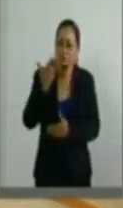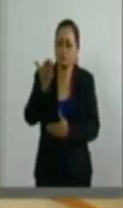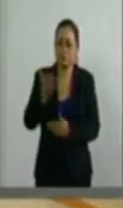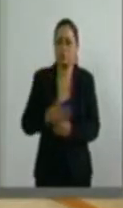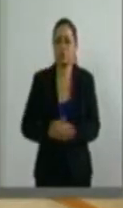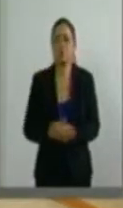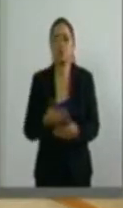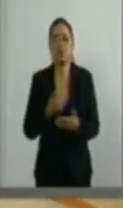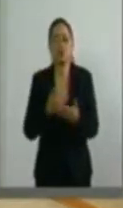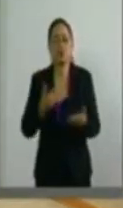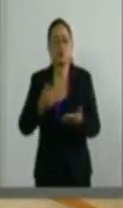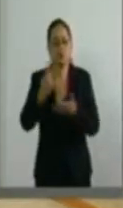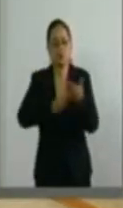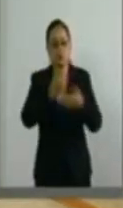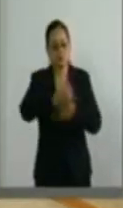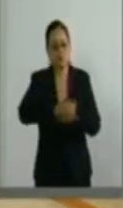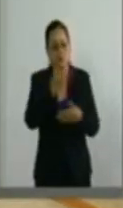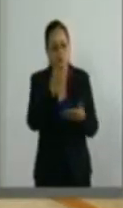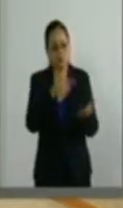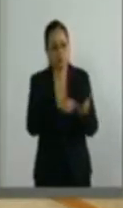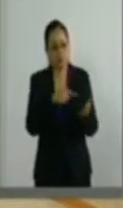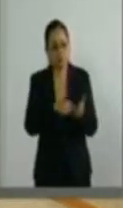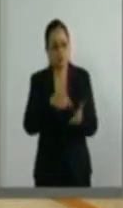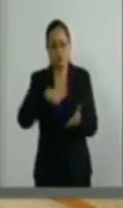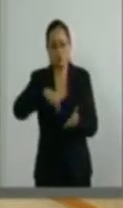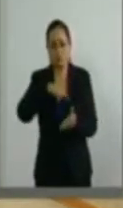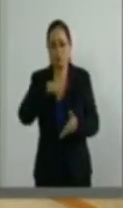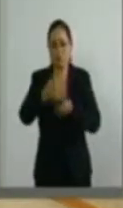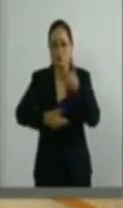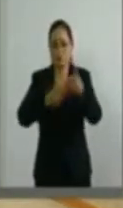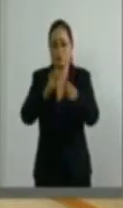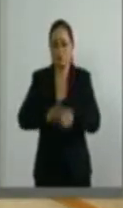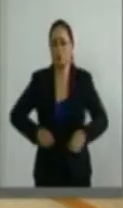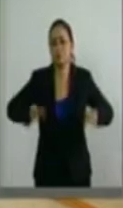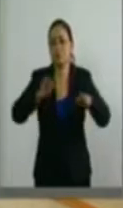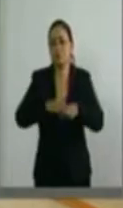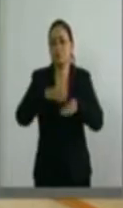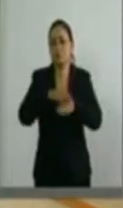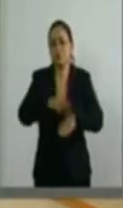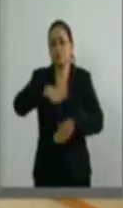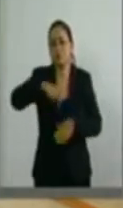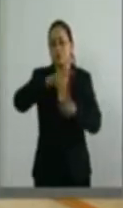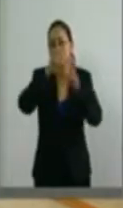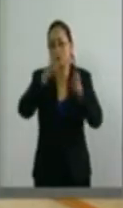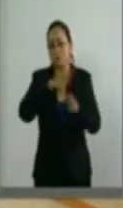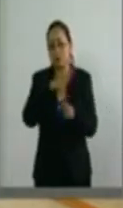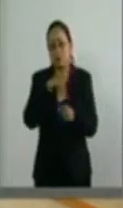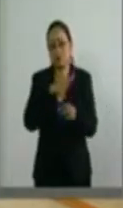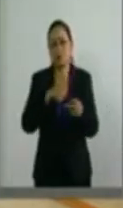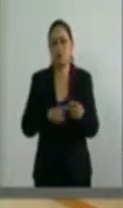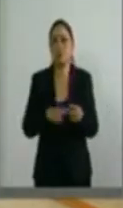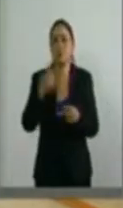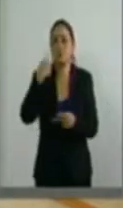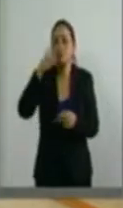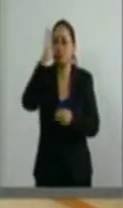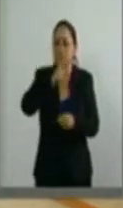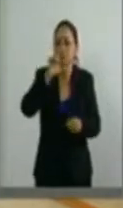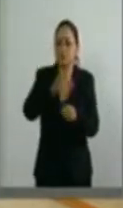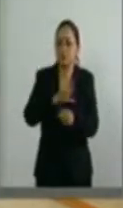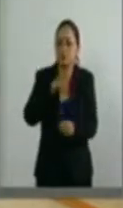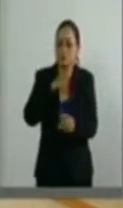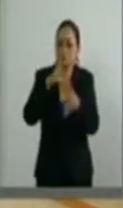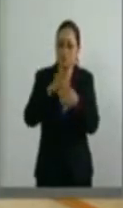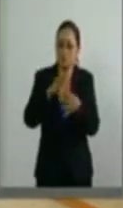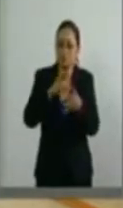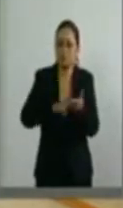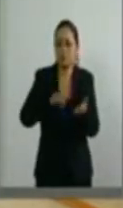este proyecto, por supuesto que avanzamos de manera importante en el sector que nos ocupa. Le brindamos a la cultura la jerarquía que